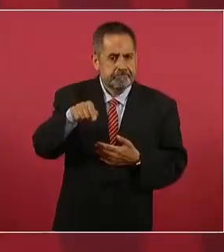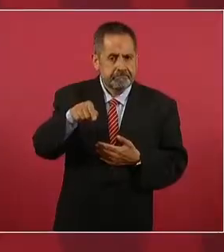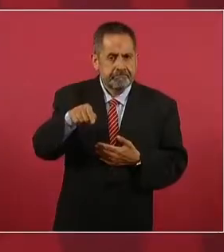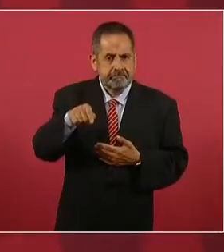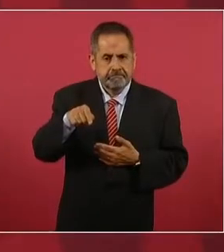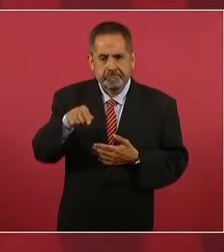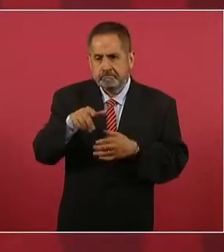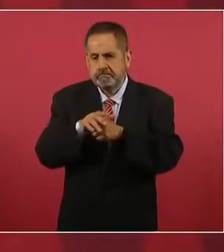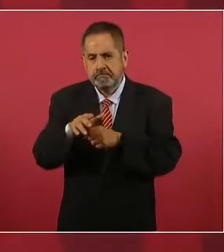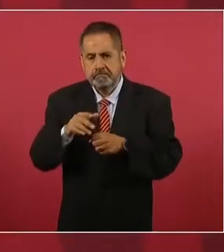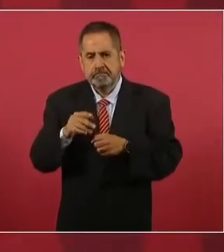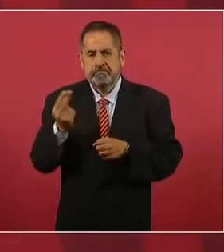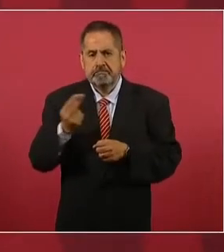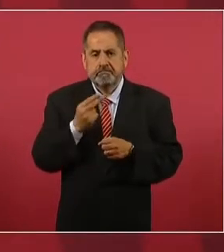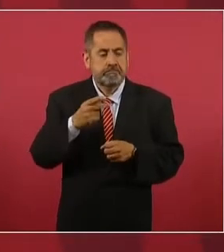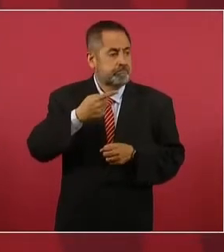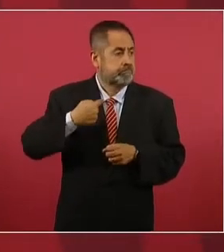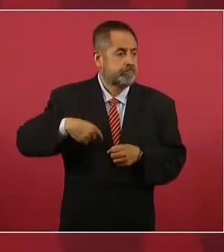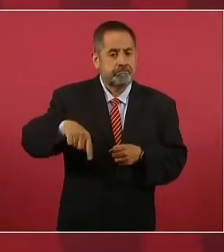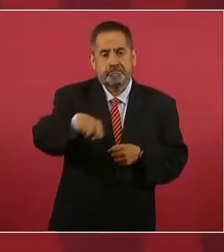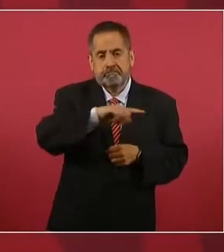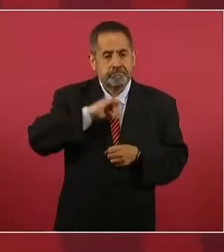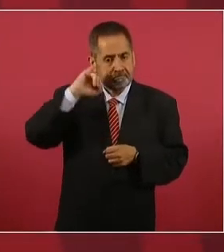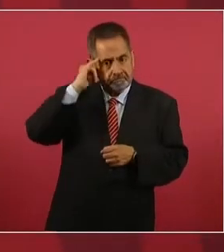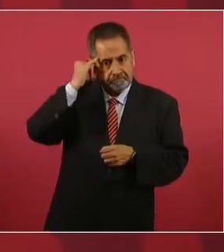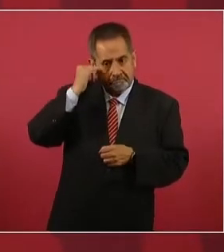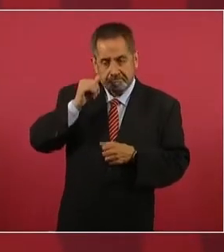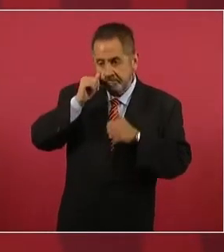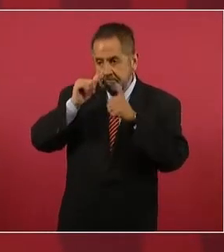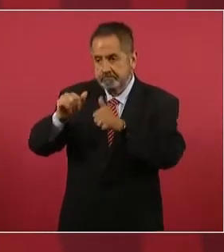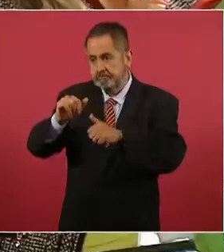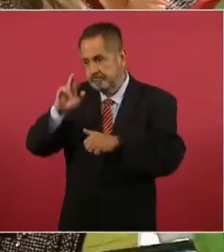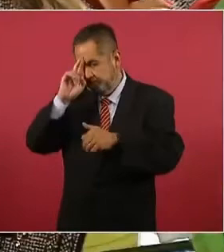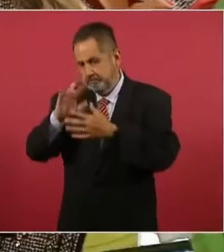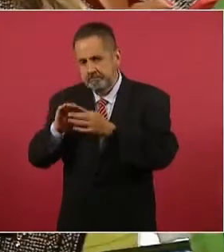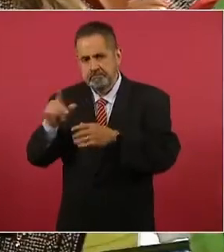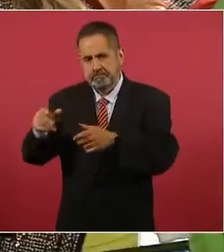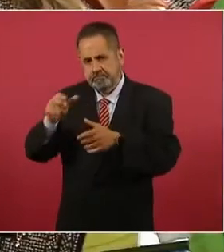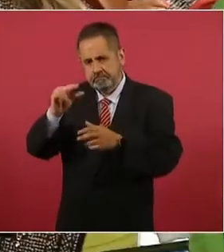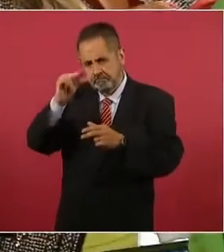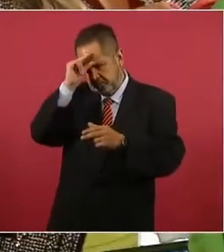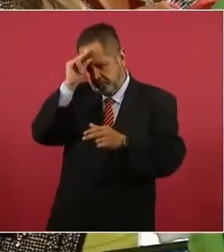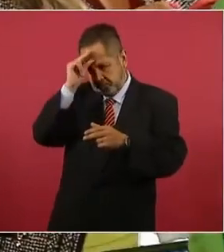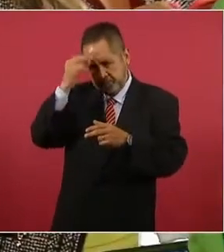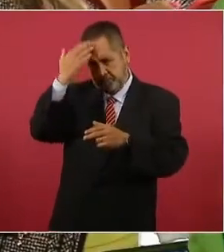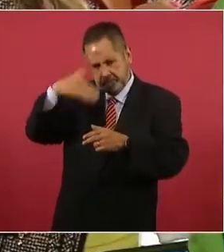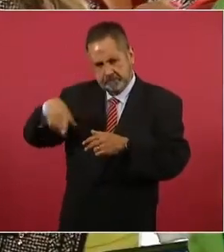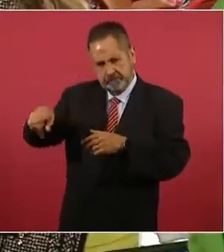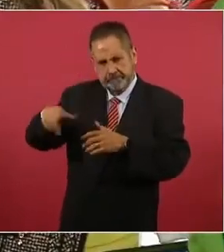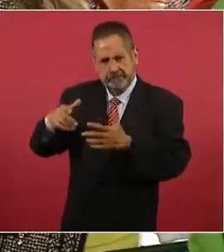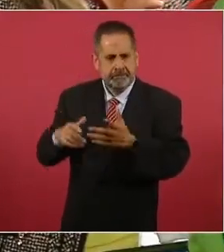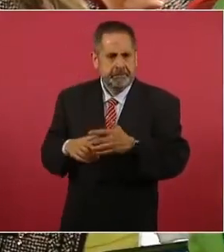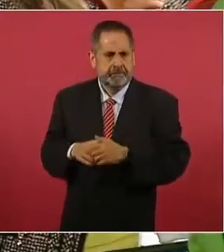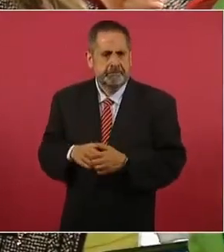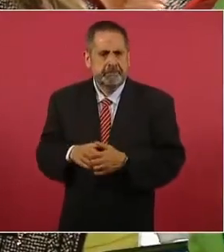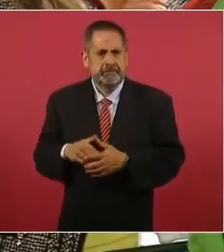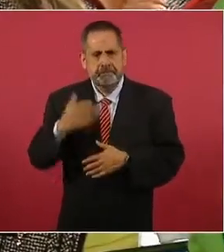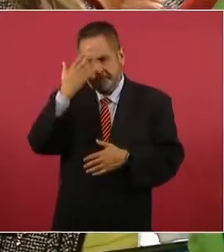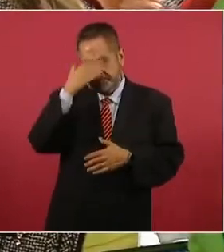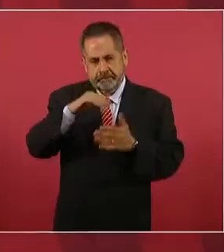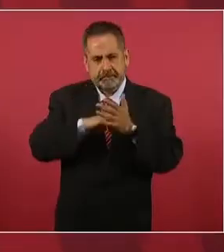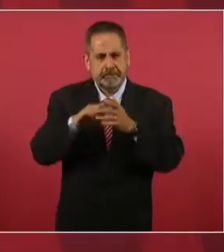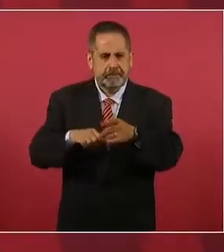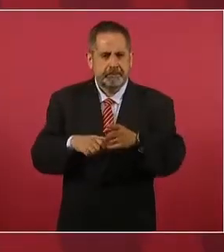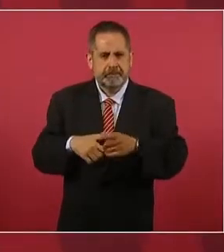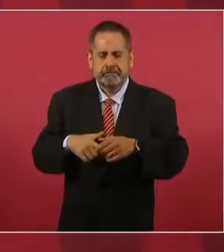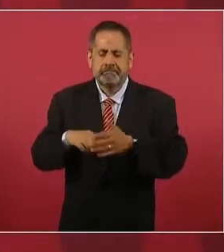lo que requiere las poblaciones indígenas y, desde luego, su sabiduría. Ustedes saben que, nada más un ejemplo, no hay